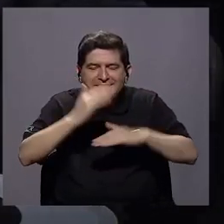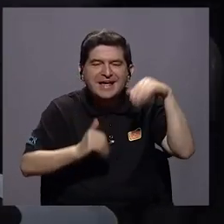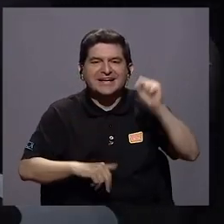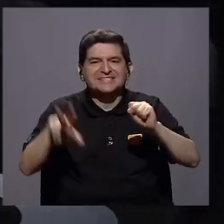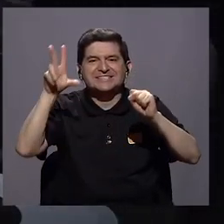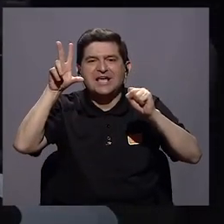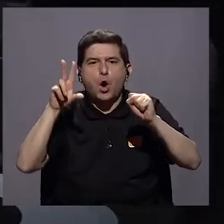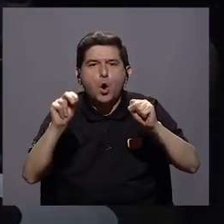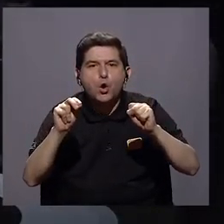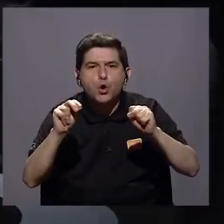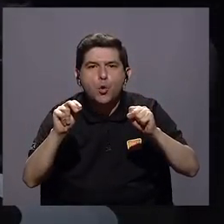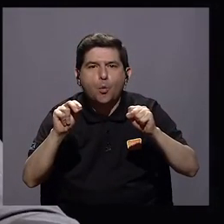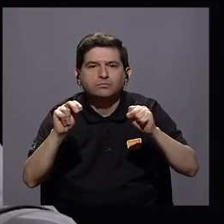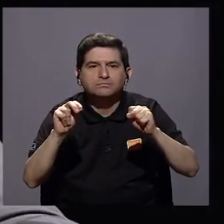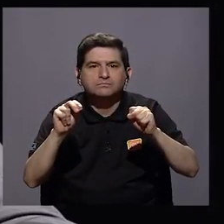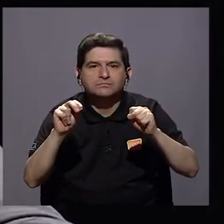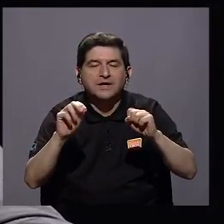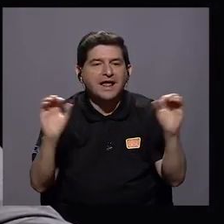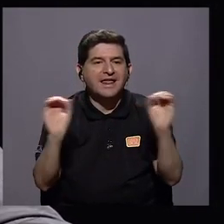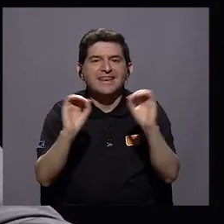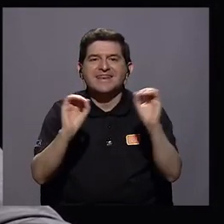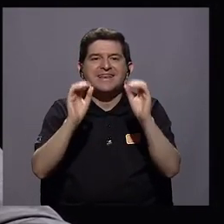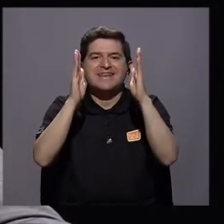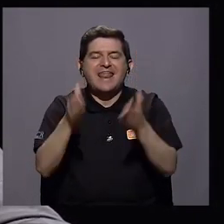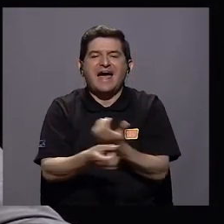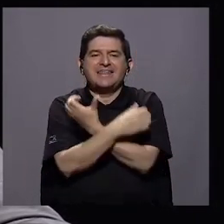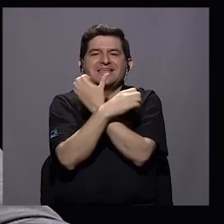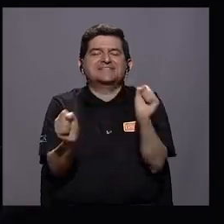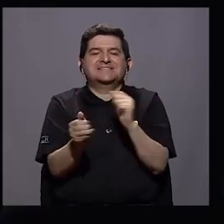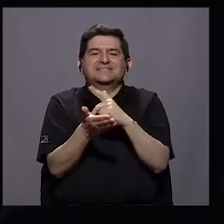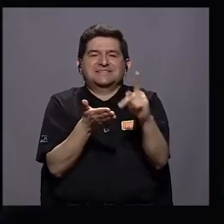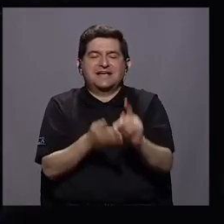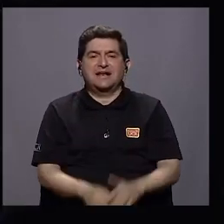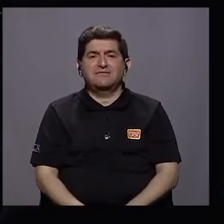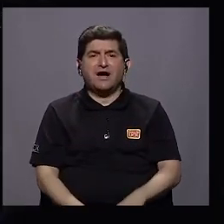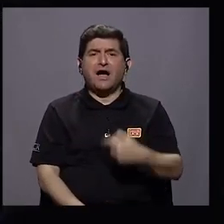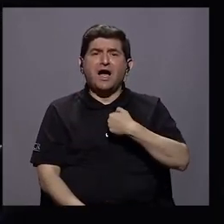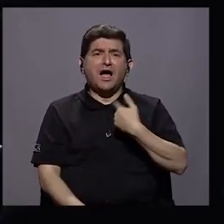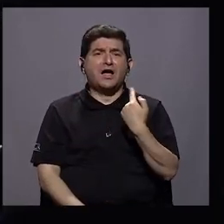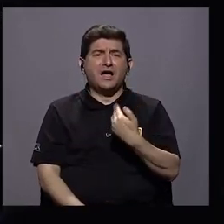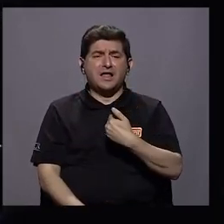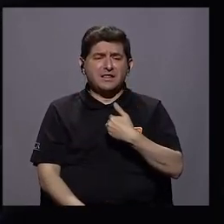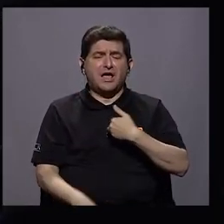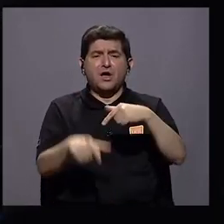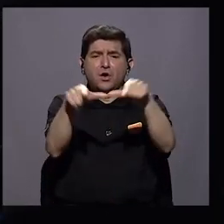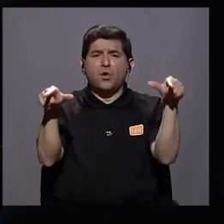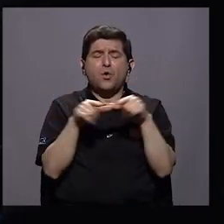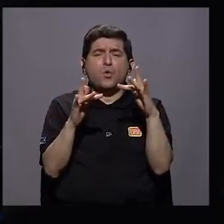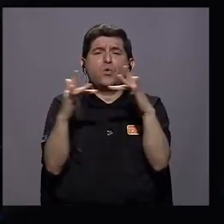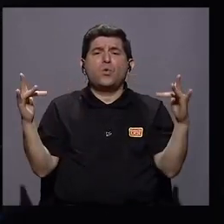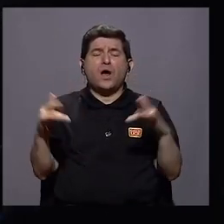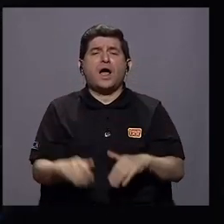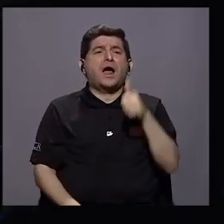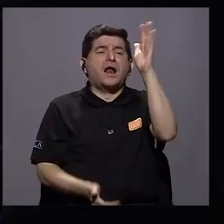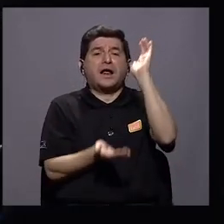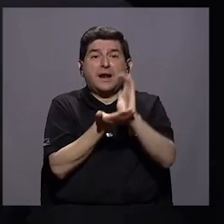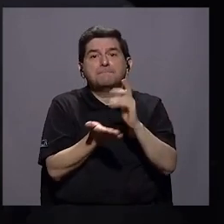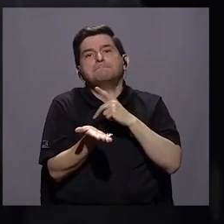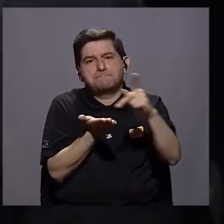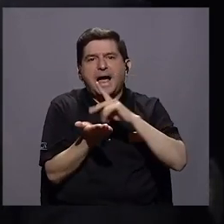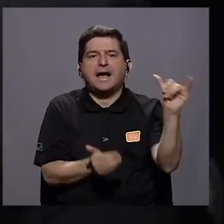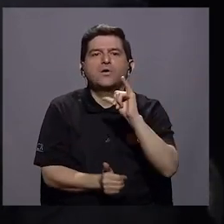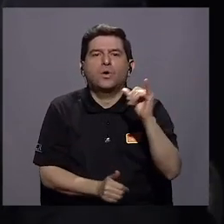no construido. No hay nadie que se salve. Nadie se salva de pagarlo. Usted dice, no, pues que yo no tengo una casa, tengo un lote vacío. Ahí en Alajuelita,